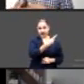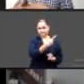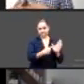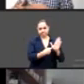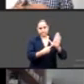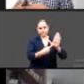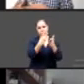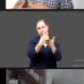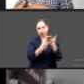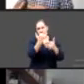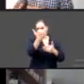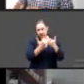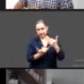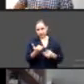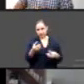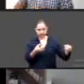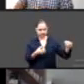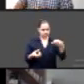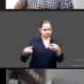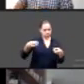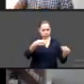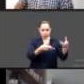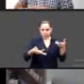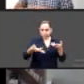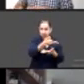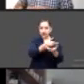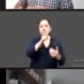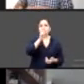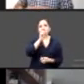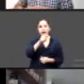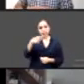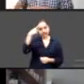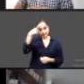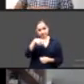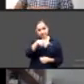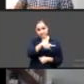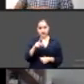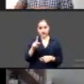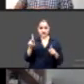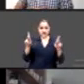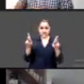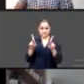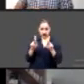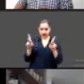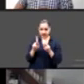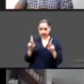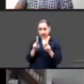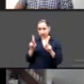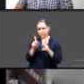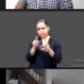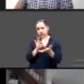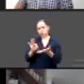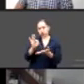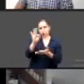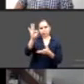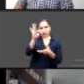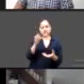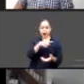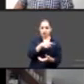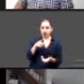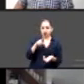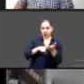trabajando con la cría de abejas meliponas, son abejas que no tienen aguijón, las personas no corren riesgo de ser picadas,